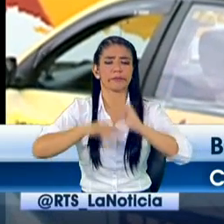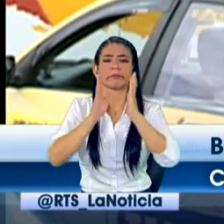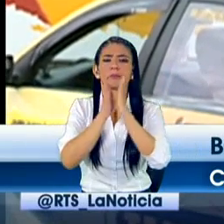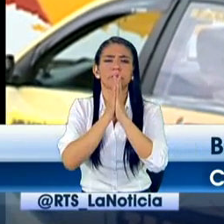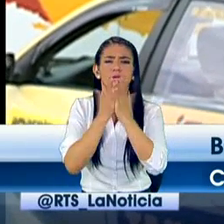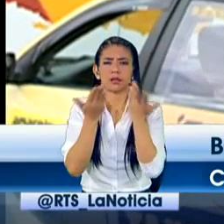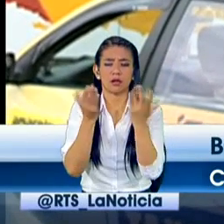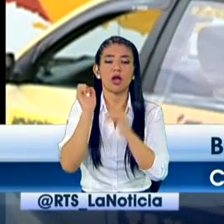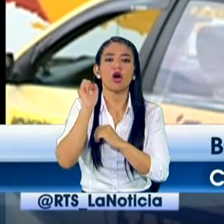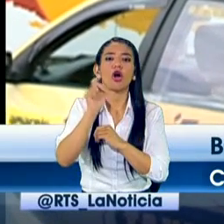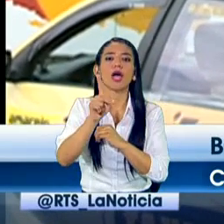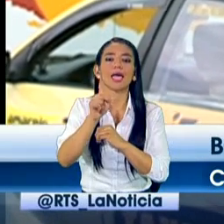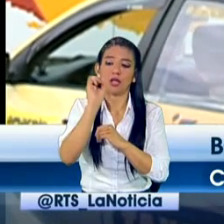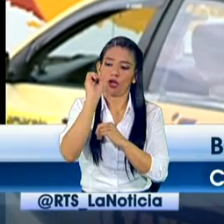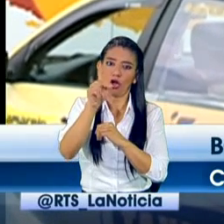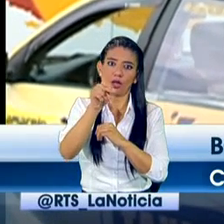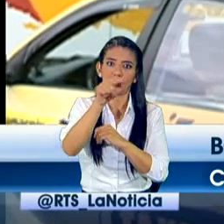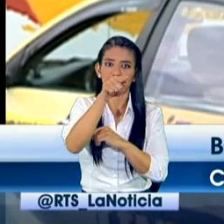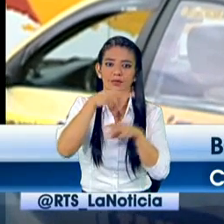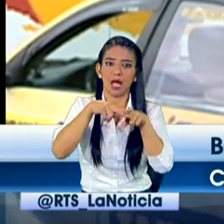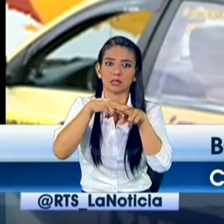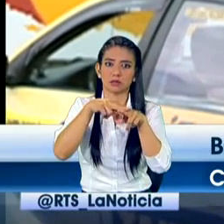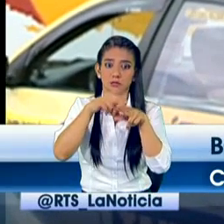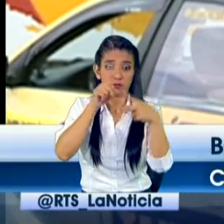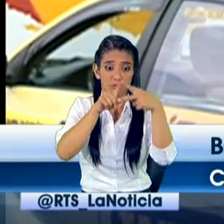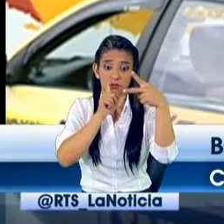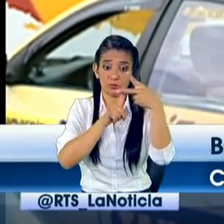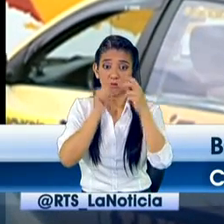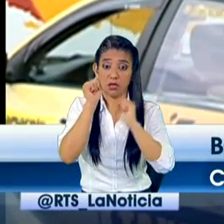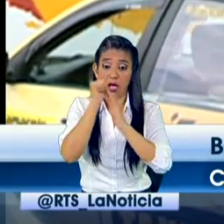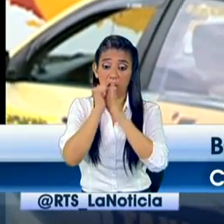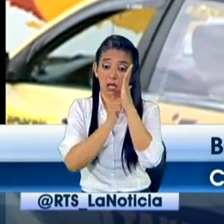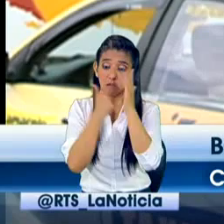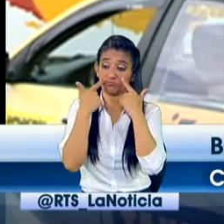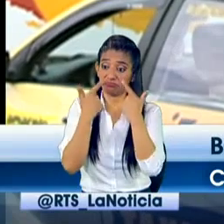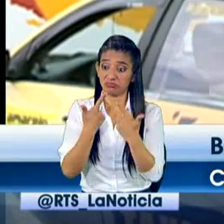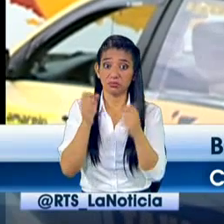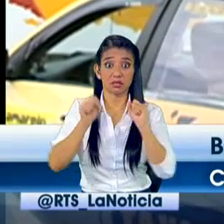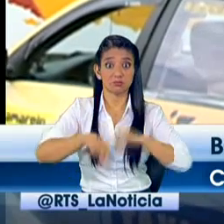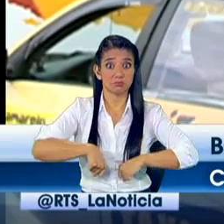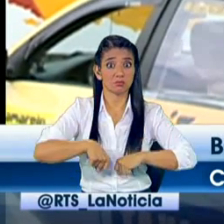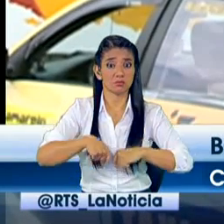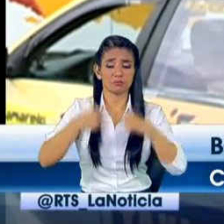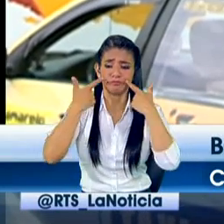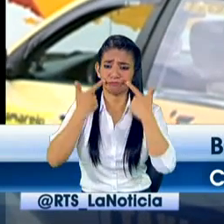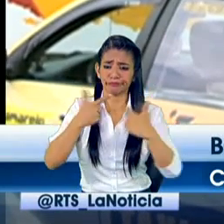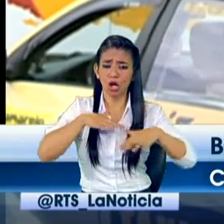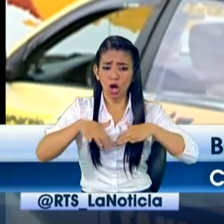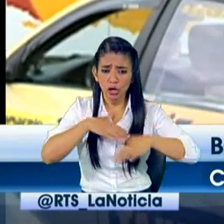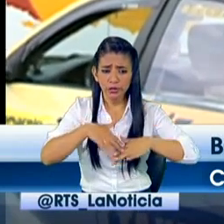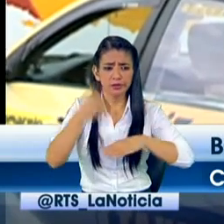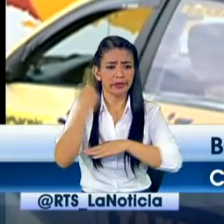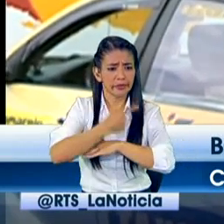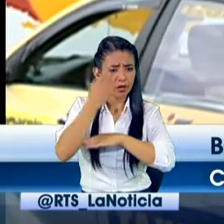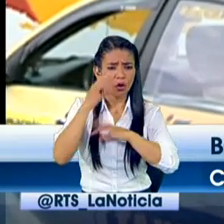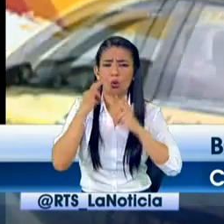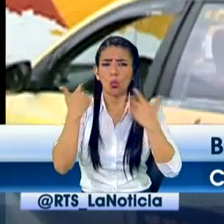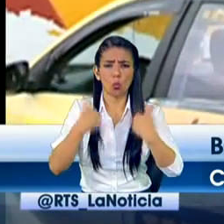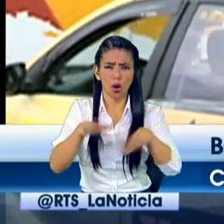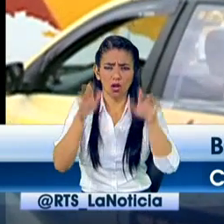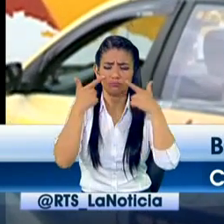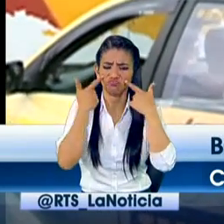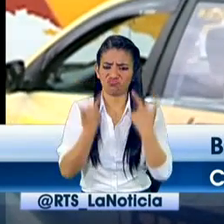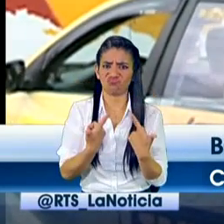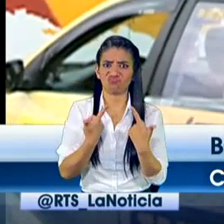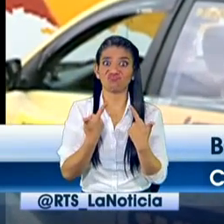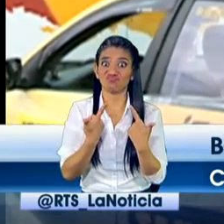ningún temor a los carros que están viniendo por detrás, ¿no? La idea es que a través de esta iniciativa se logre garantizar la seguridad de los ciclistas y además promover